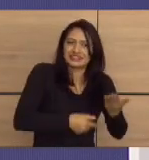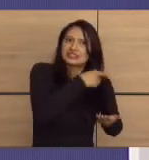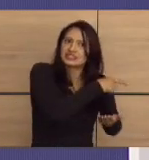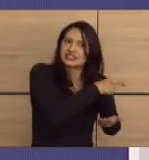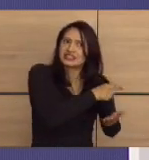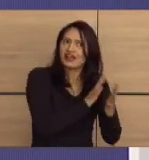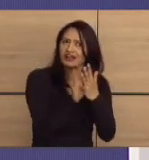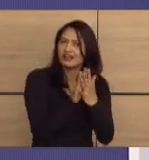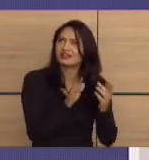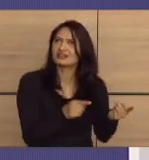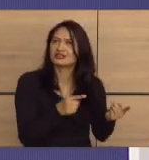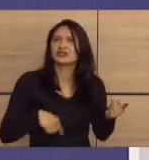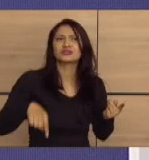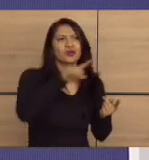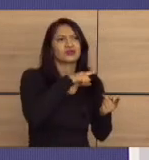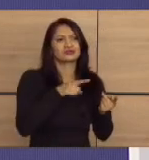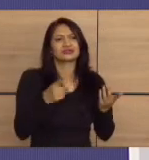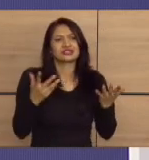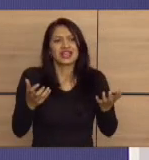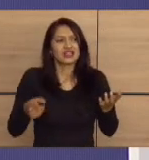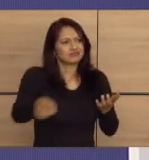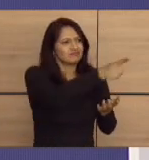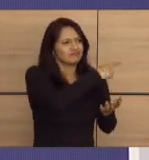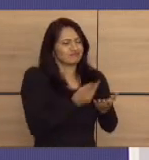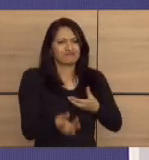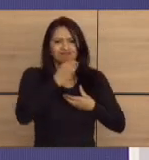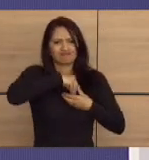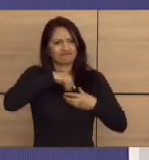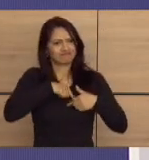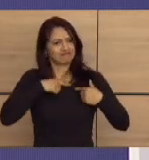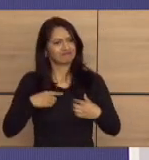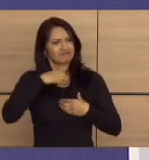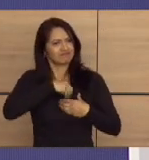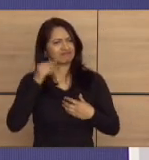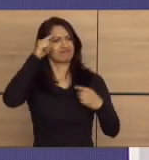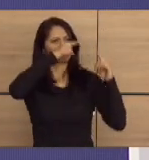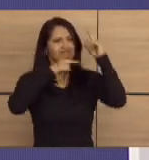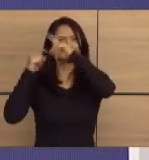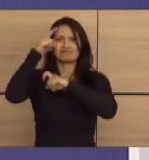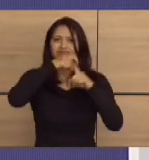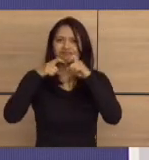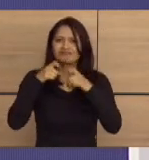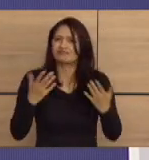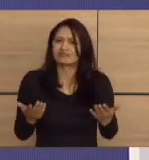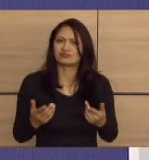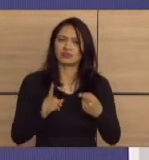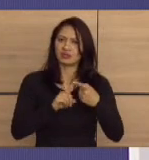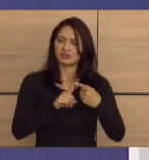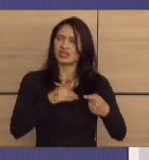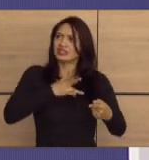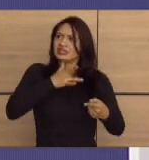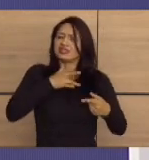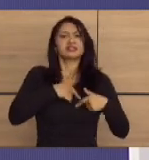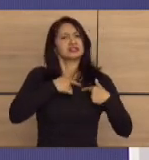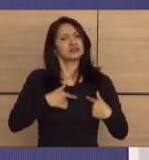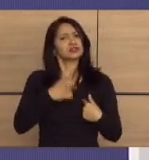realmente que todos volviéramos al corazón, realmente. Pensar primero desde el corazón, porque